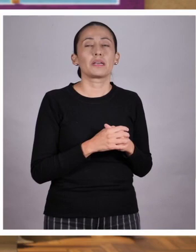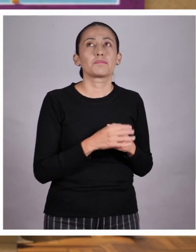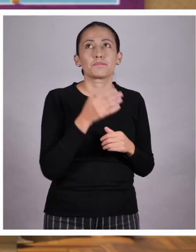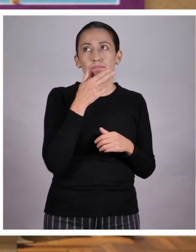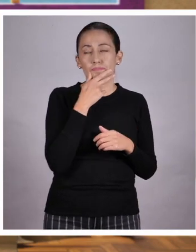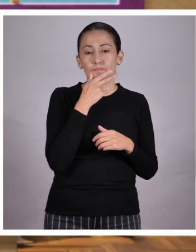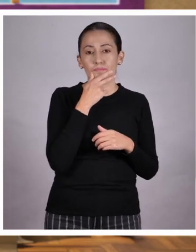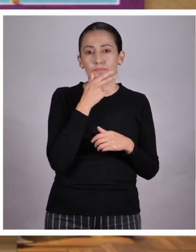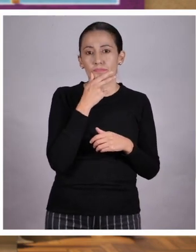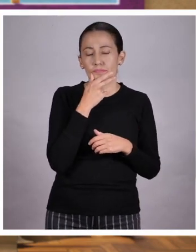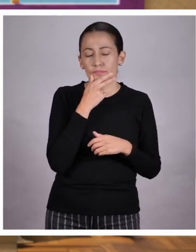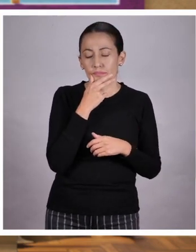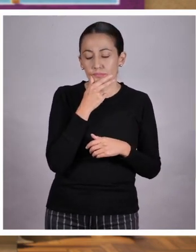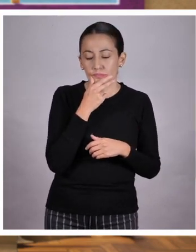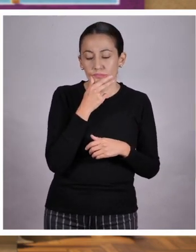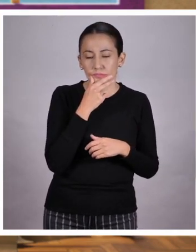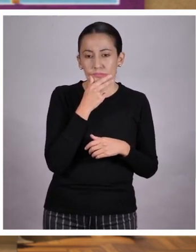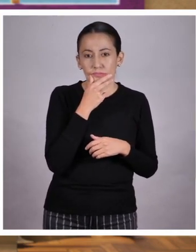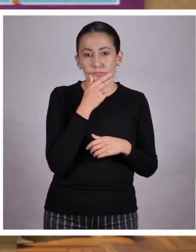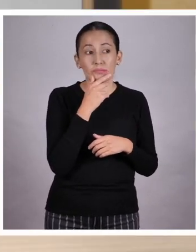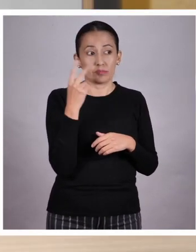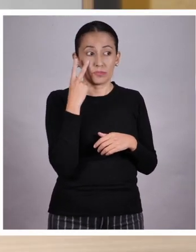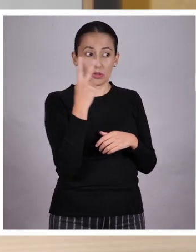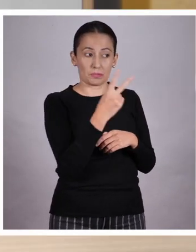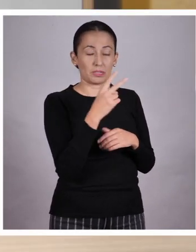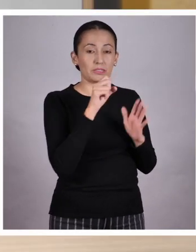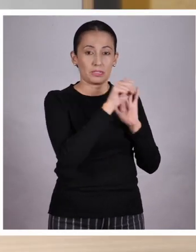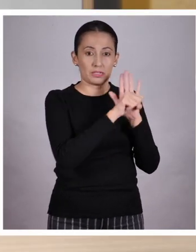Y vas a decirme qué símbolos son estos, ¿de acuerdo?